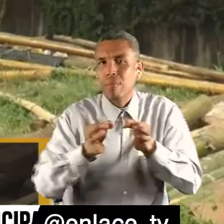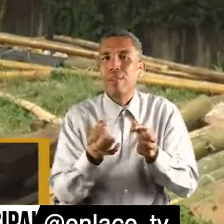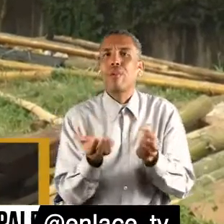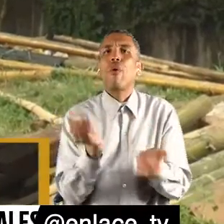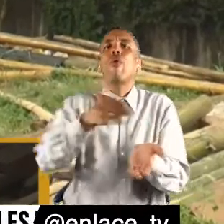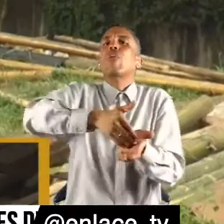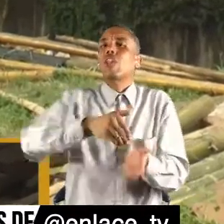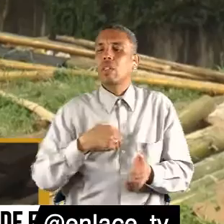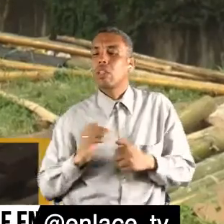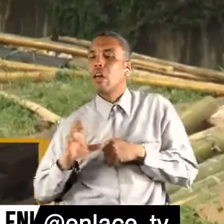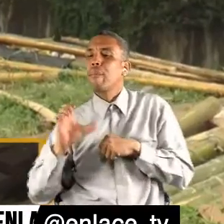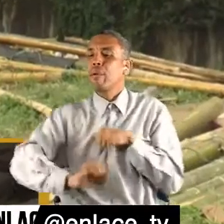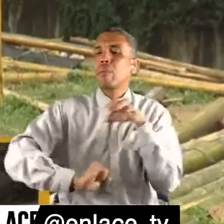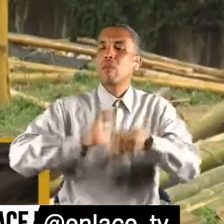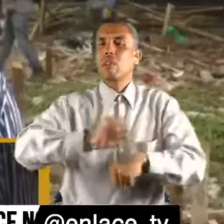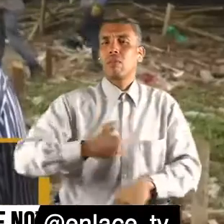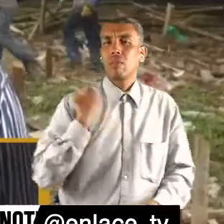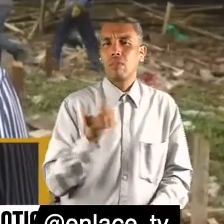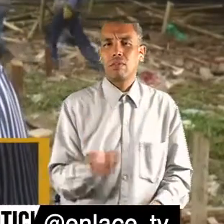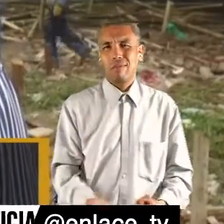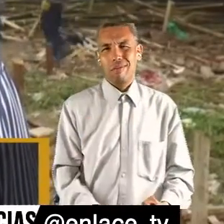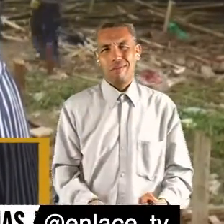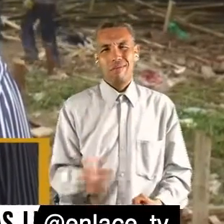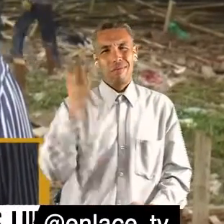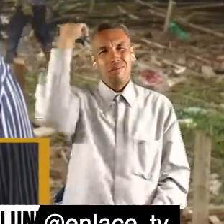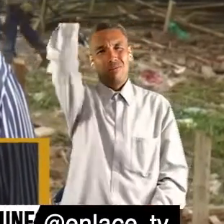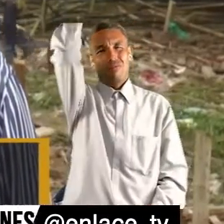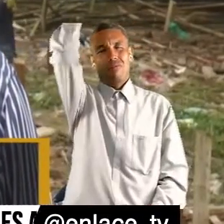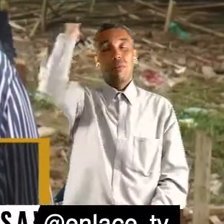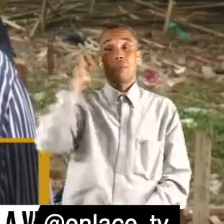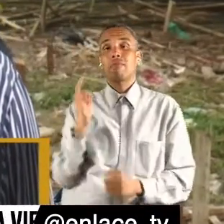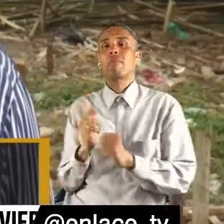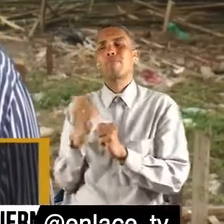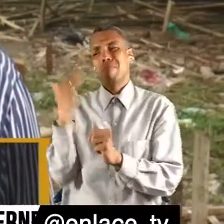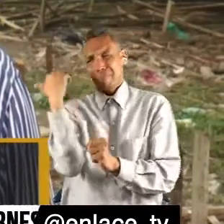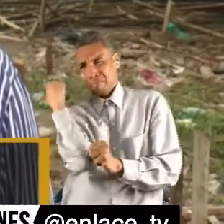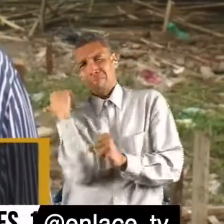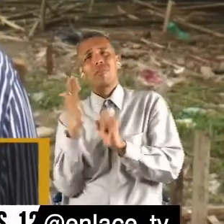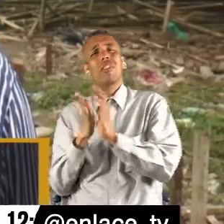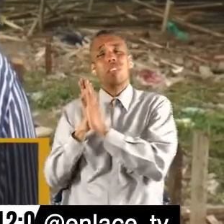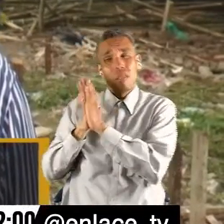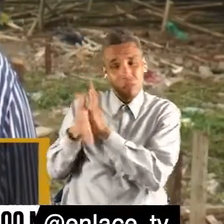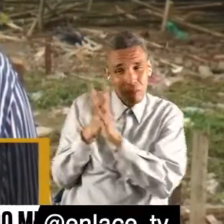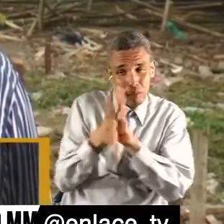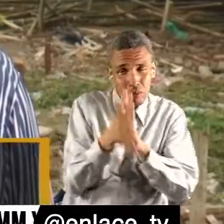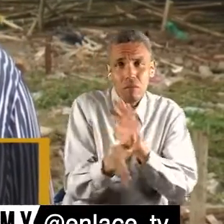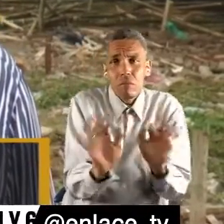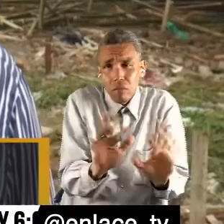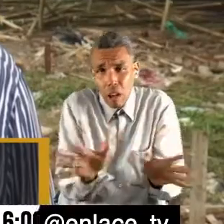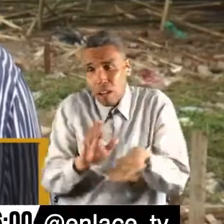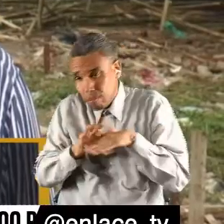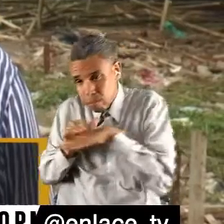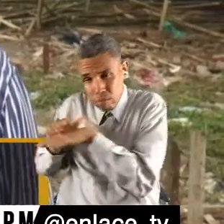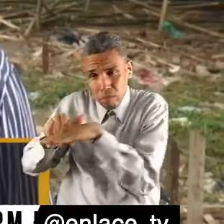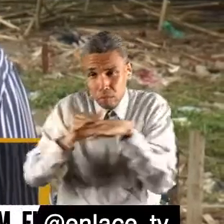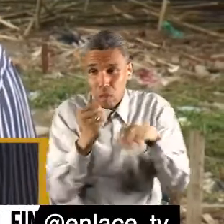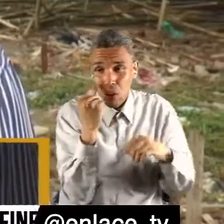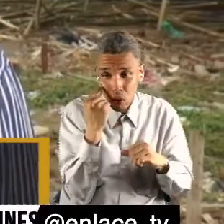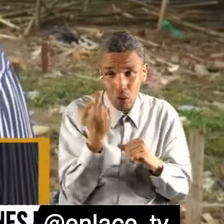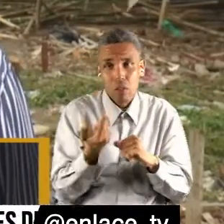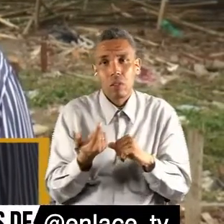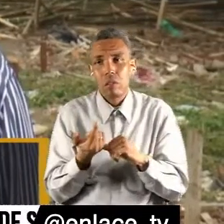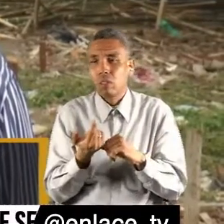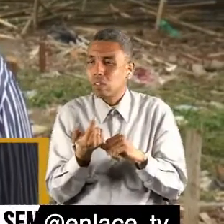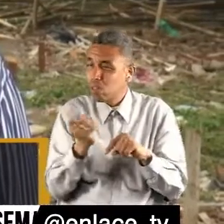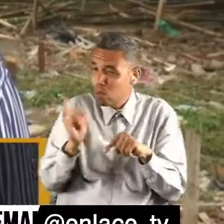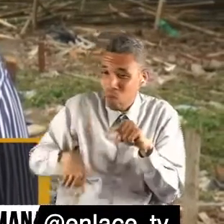Le hemos dicho a la comunidad que se abstengan de seguir cometiendo este tipo de actividades, ¿no? Bajo la consigna,